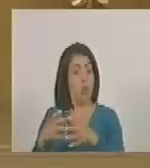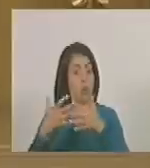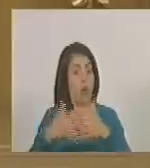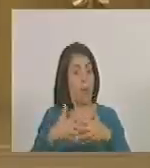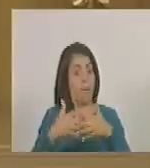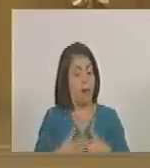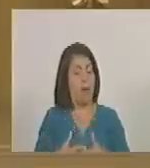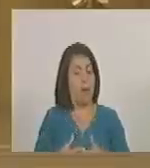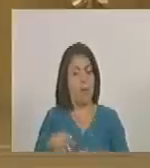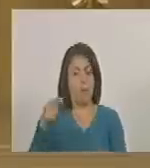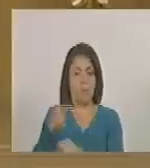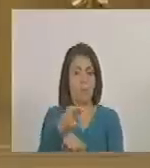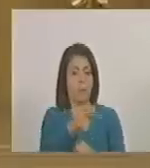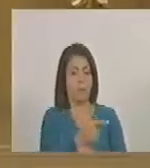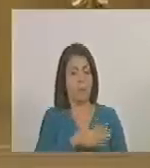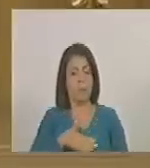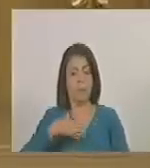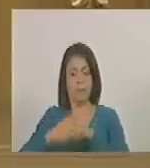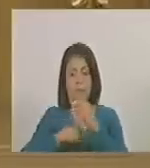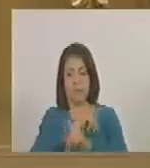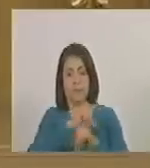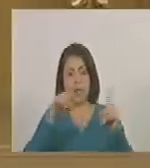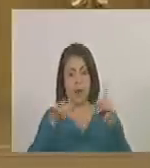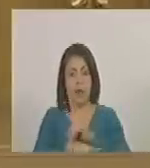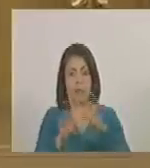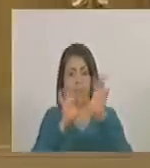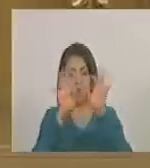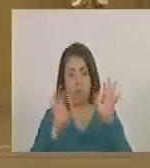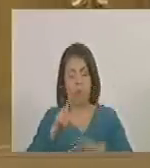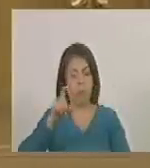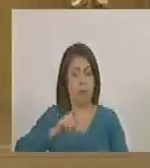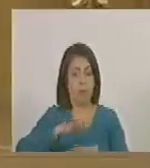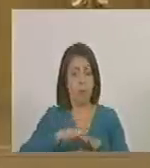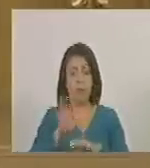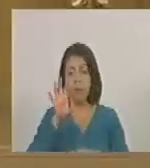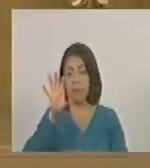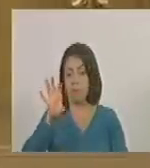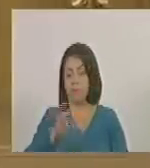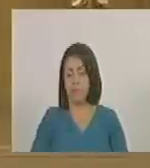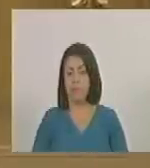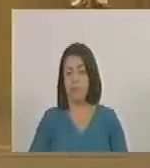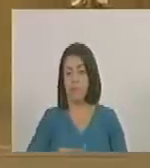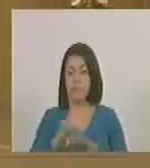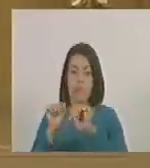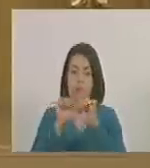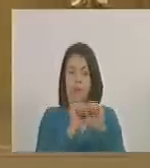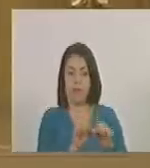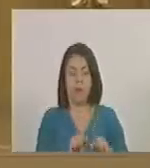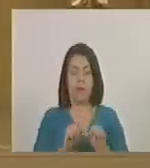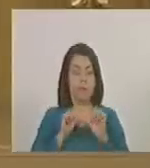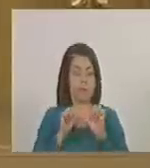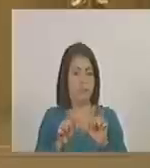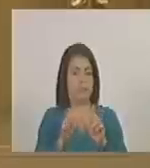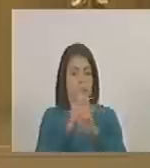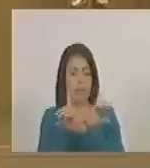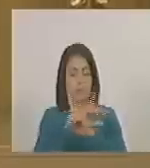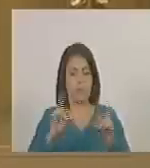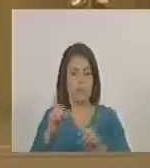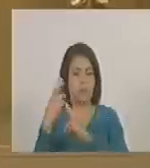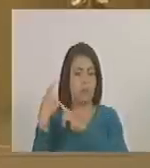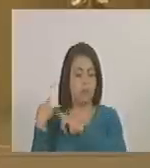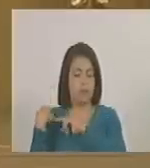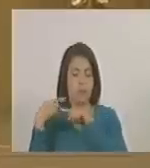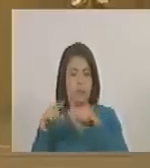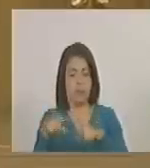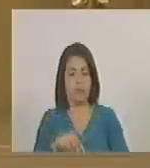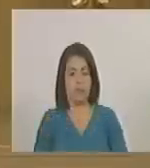empresariales e intentó lograr los cambios estructurales necesarios en el país para evitar que se instaurara la democracia